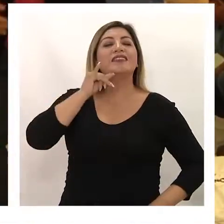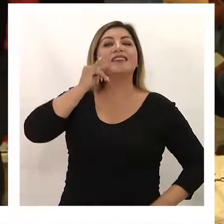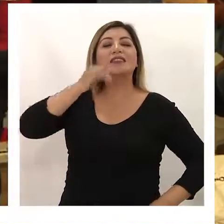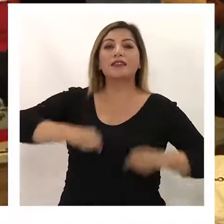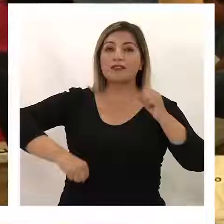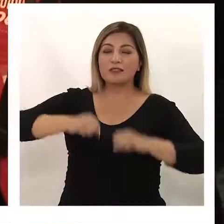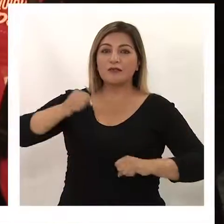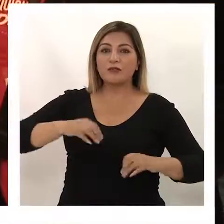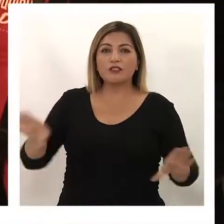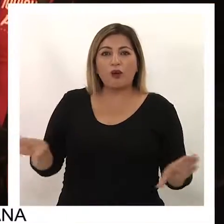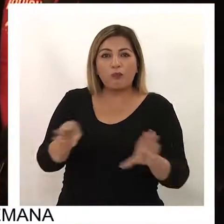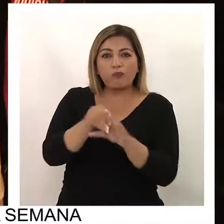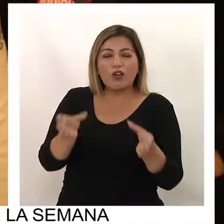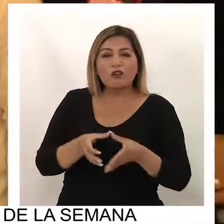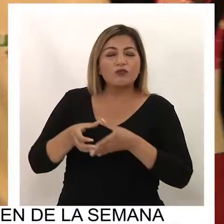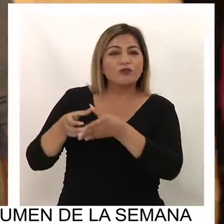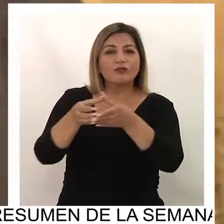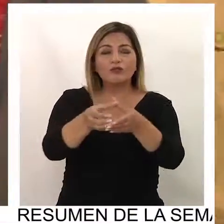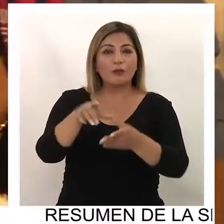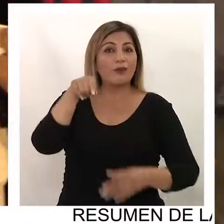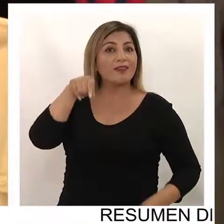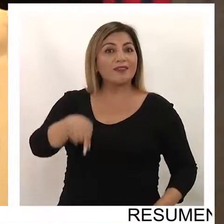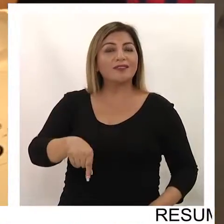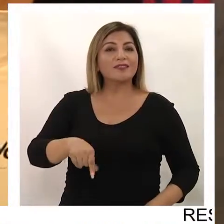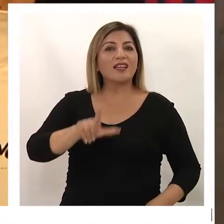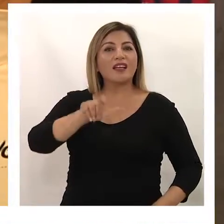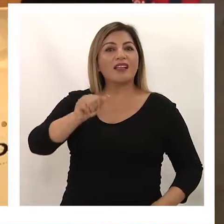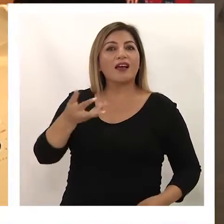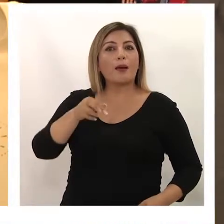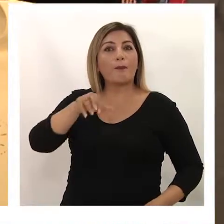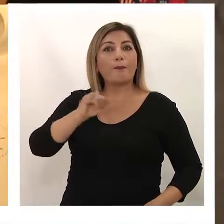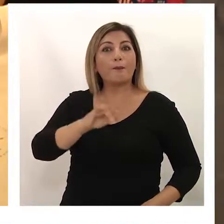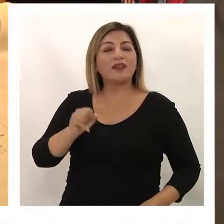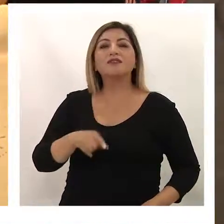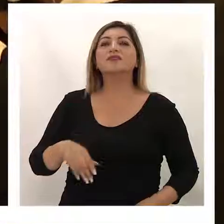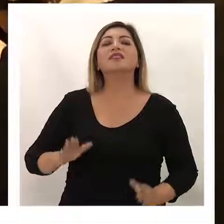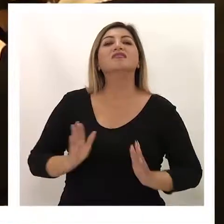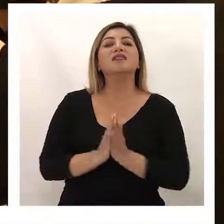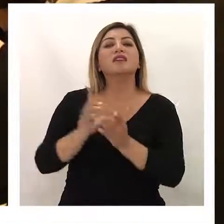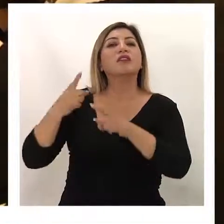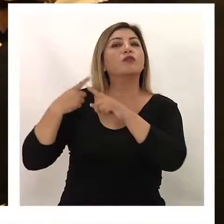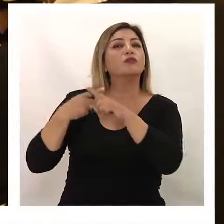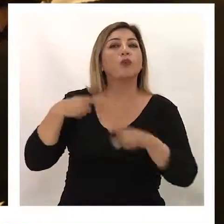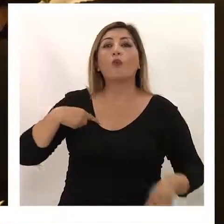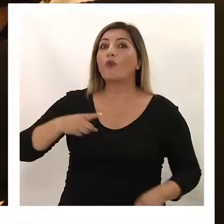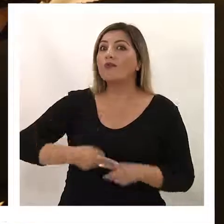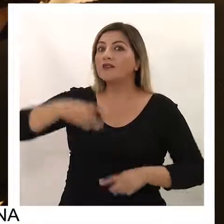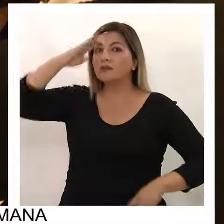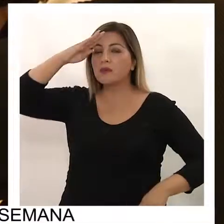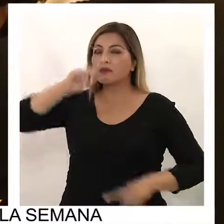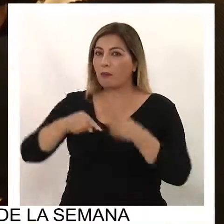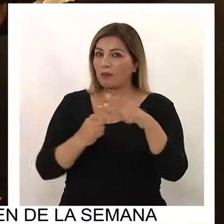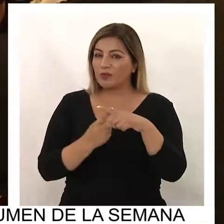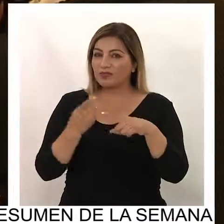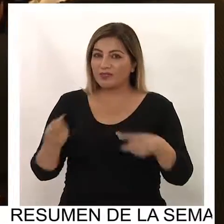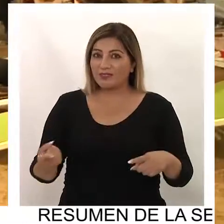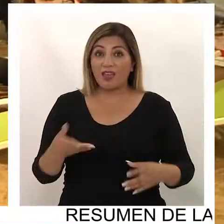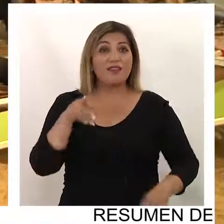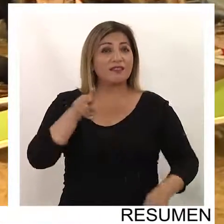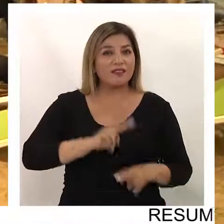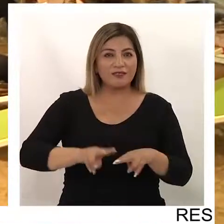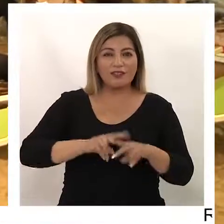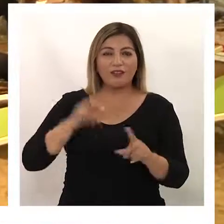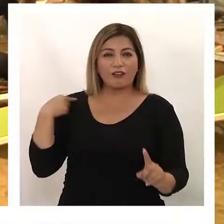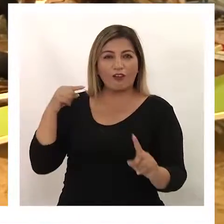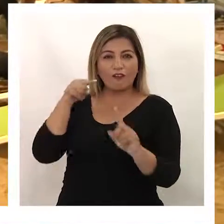la visita a La Paz y Santa Cruz fue sin duda una experiencia positiva puesto que se logró el objetivo de dar a